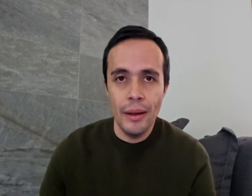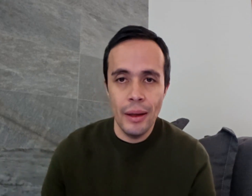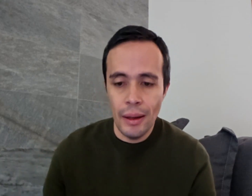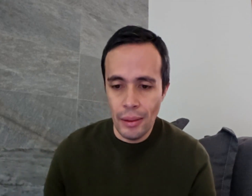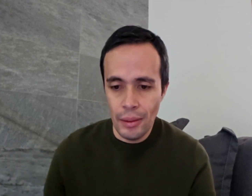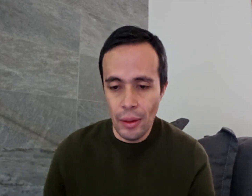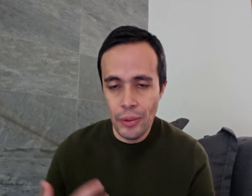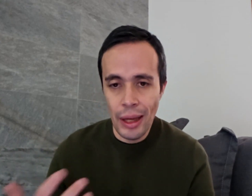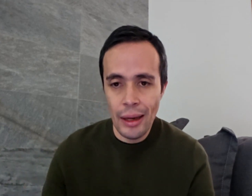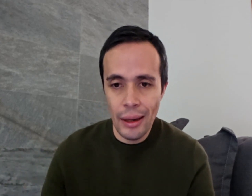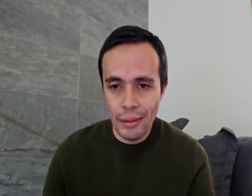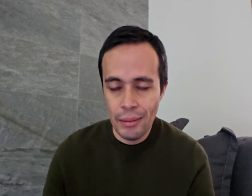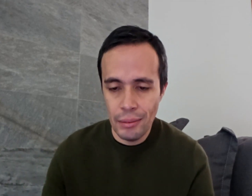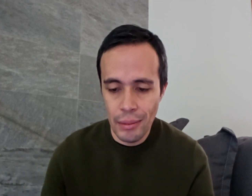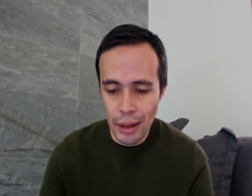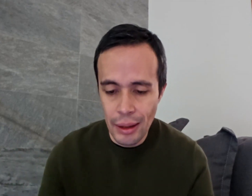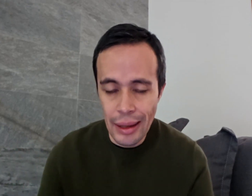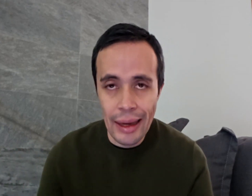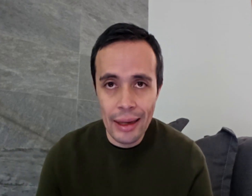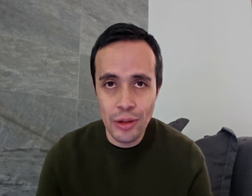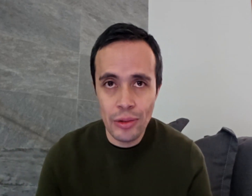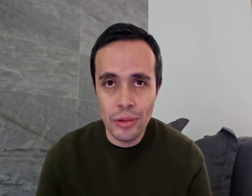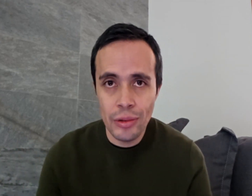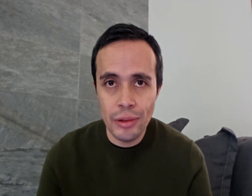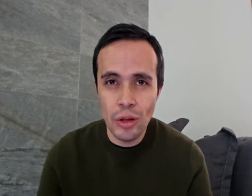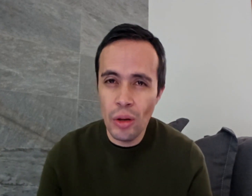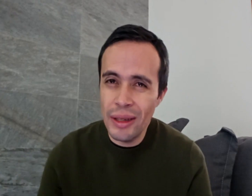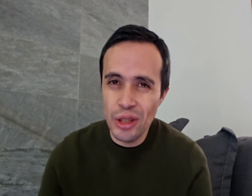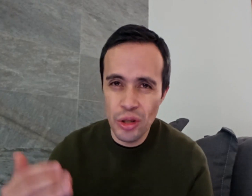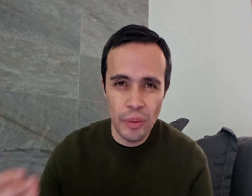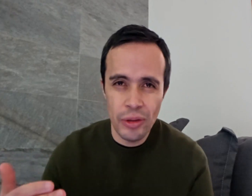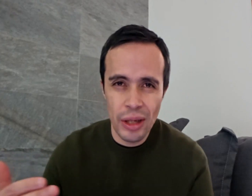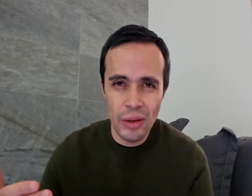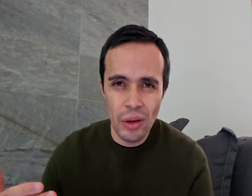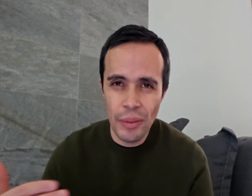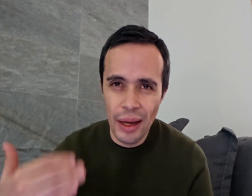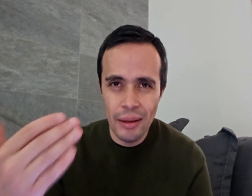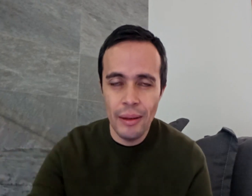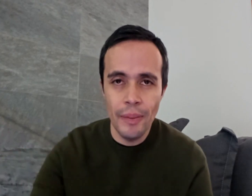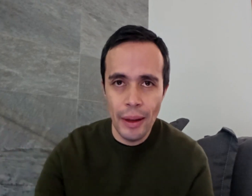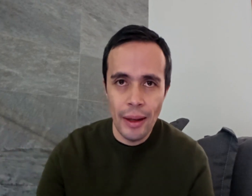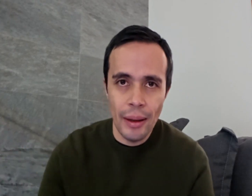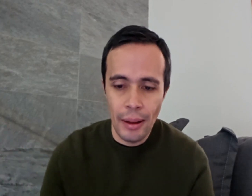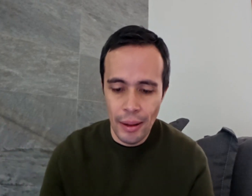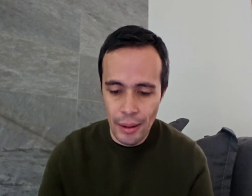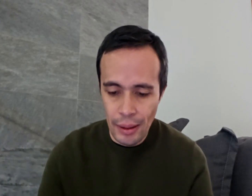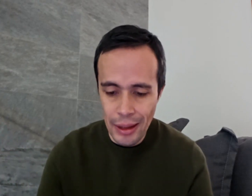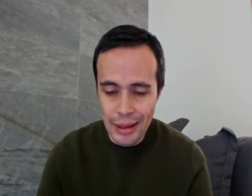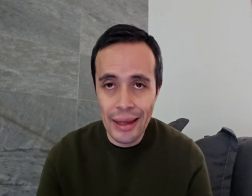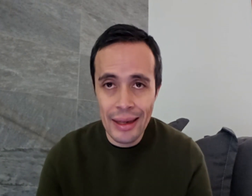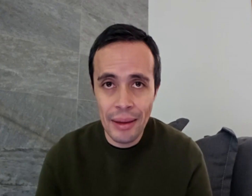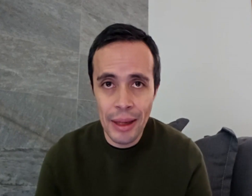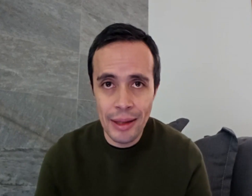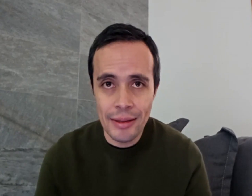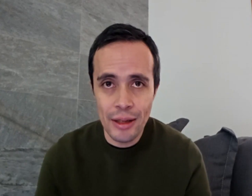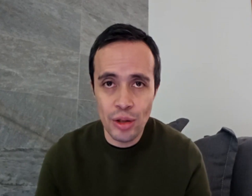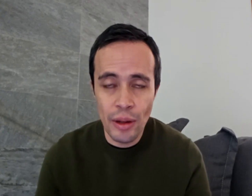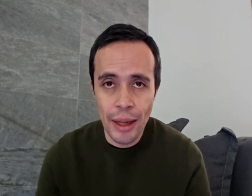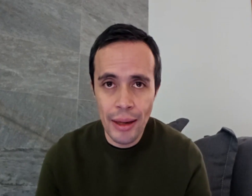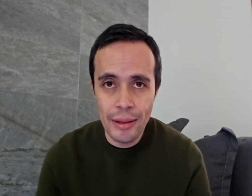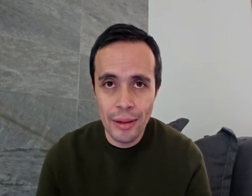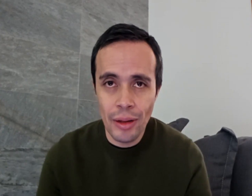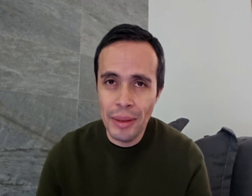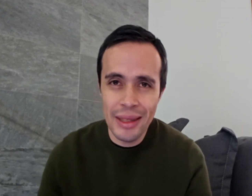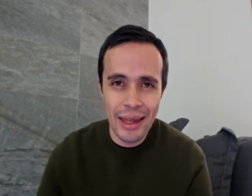que obtienen de ingresos, solo el 18% lo envían en materia de remesas